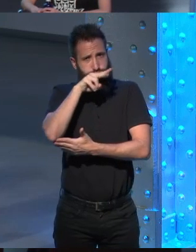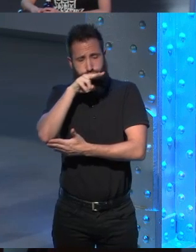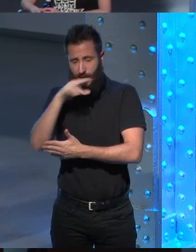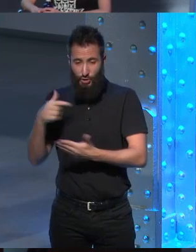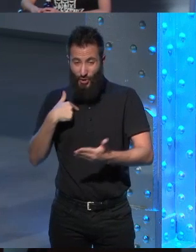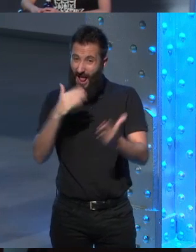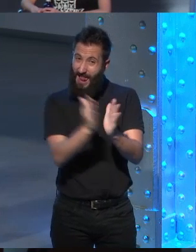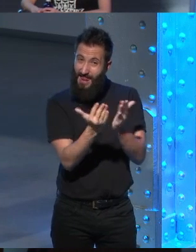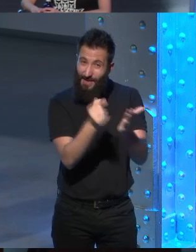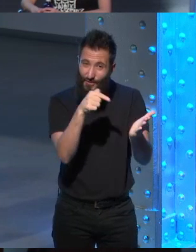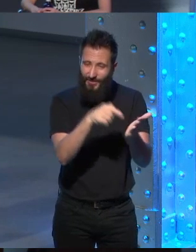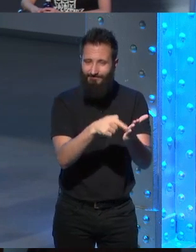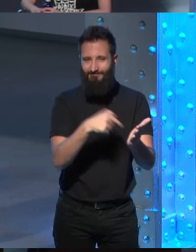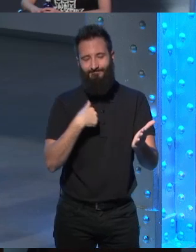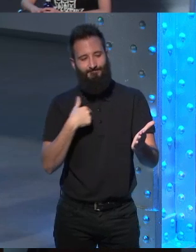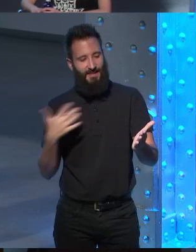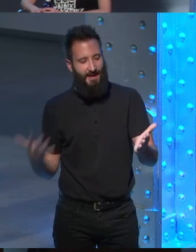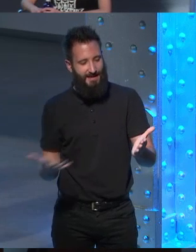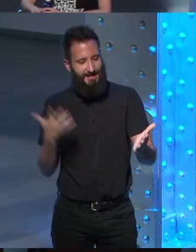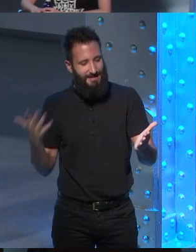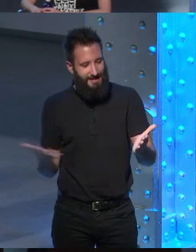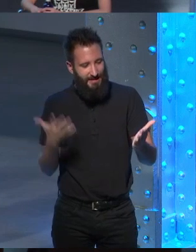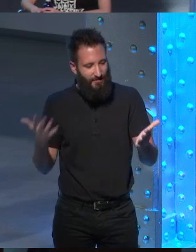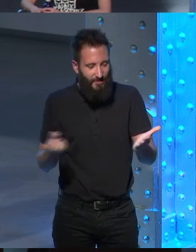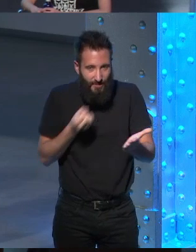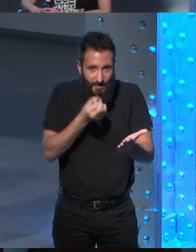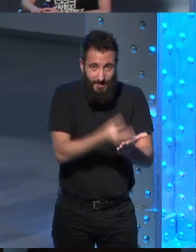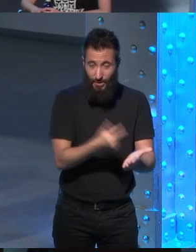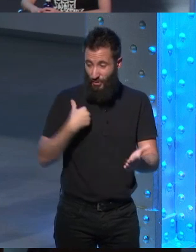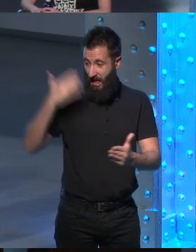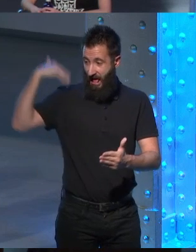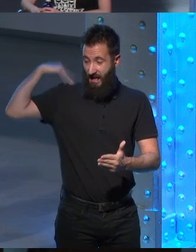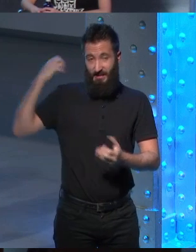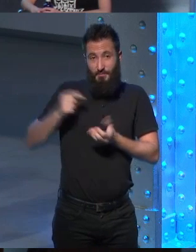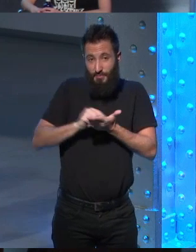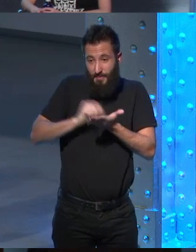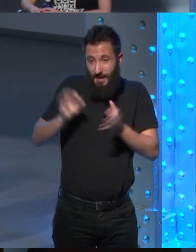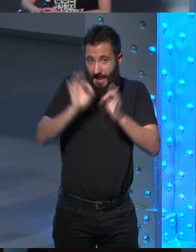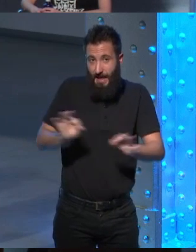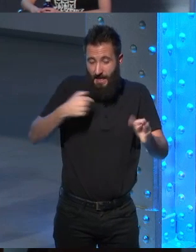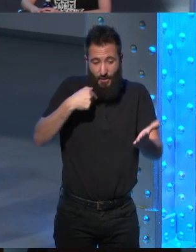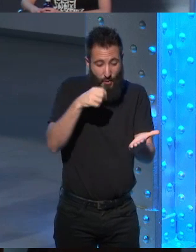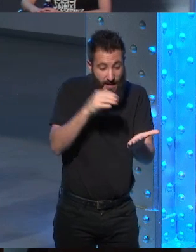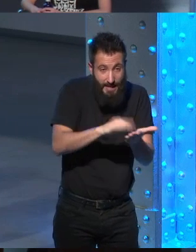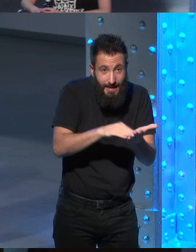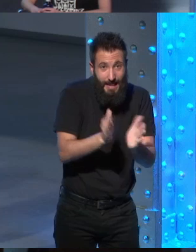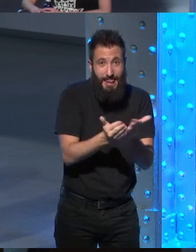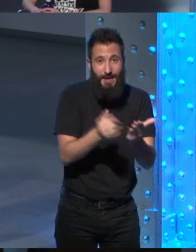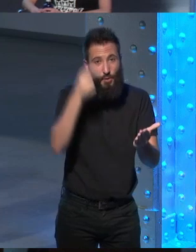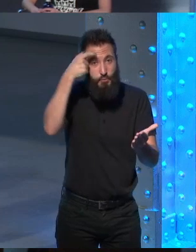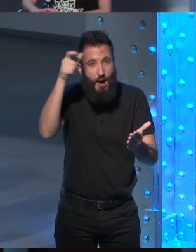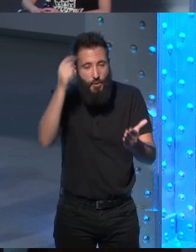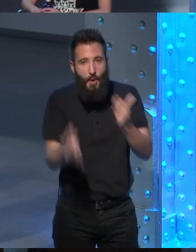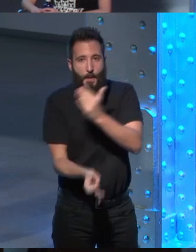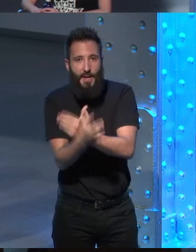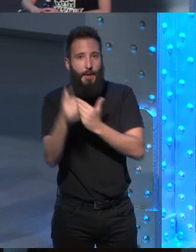animé y repitiendo que no había escrito nunca nada, pues inventé un pueblo, inventé un banco, inventé